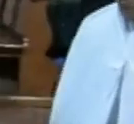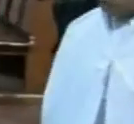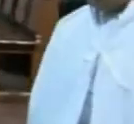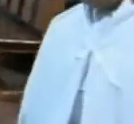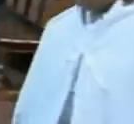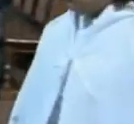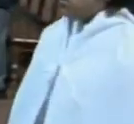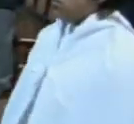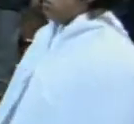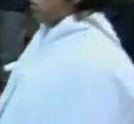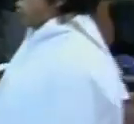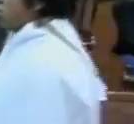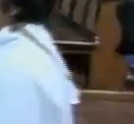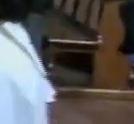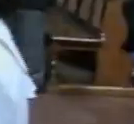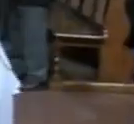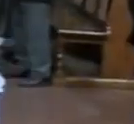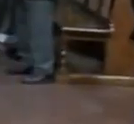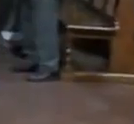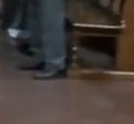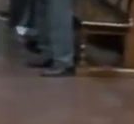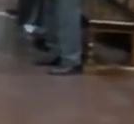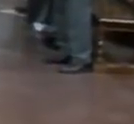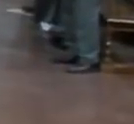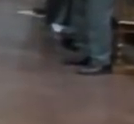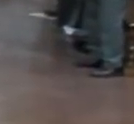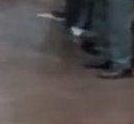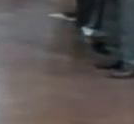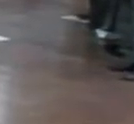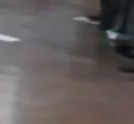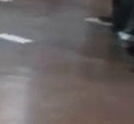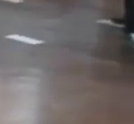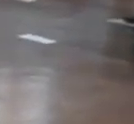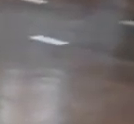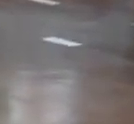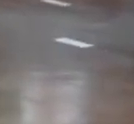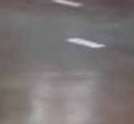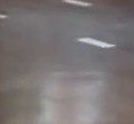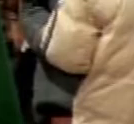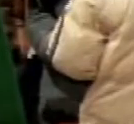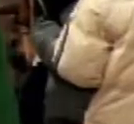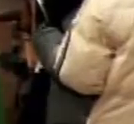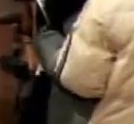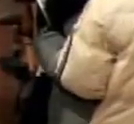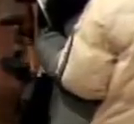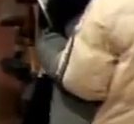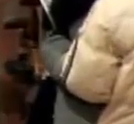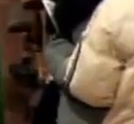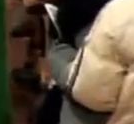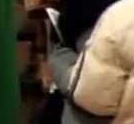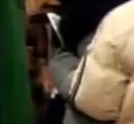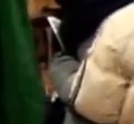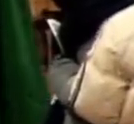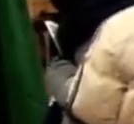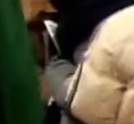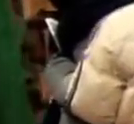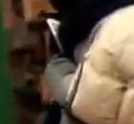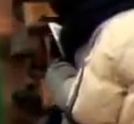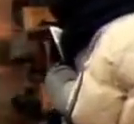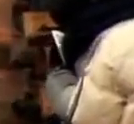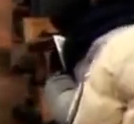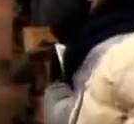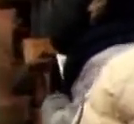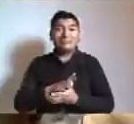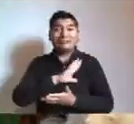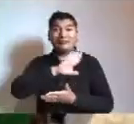Católica Televisión en la Arquidiócesis de La Paz, CTV, Canal Virgen de Copacabana en El Alto, en la Diócesis del